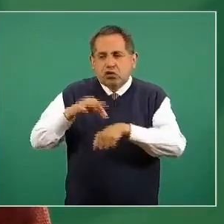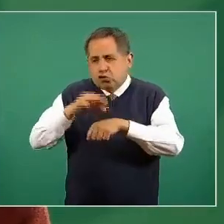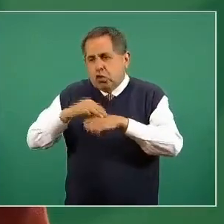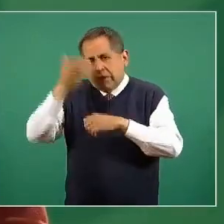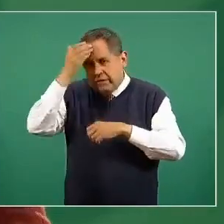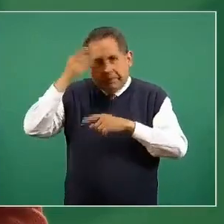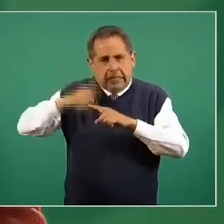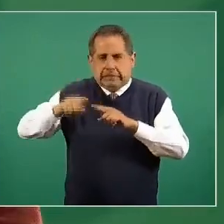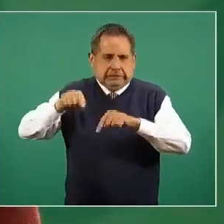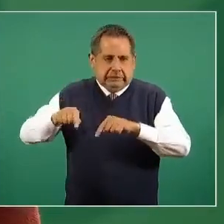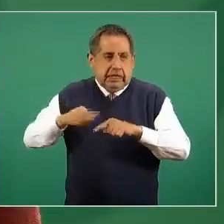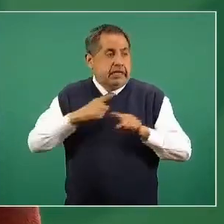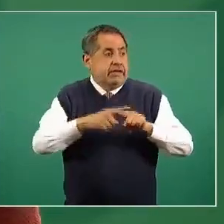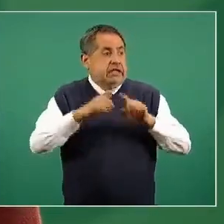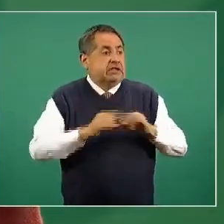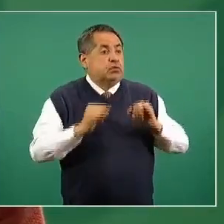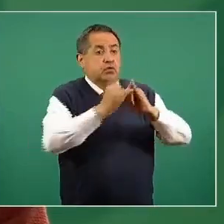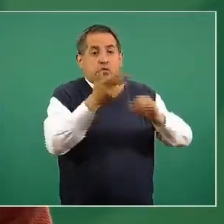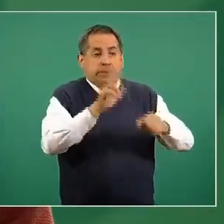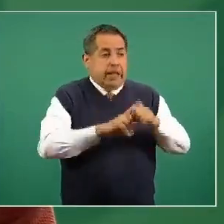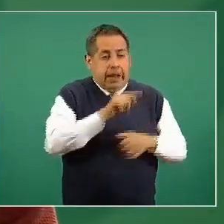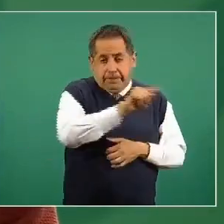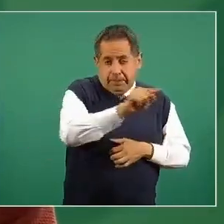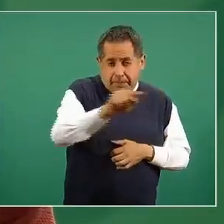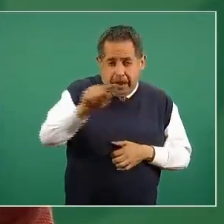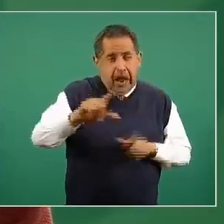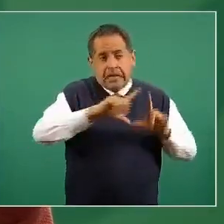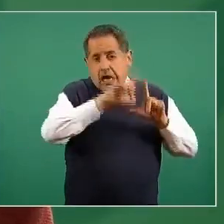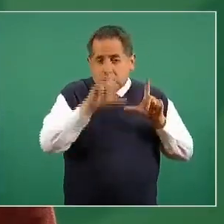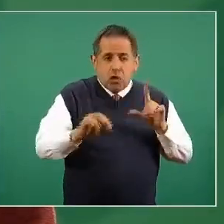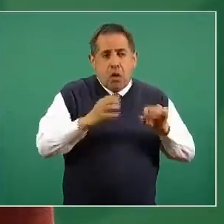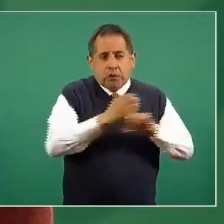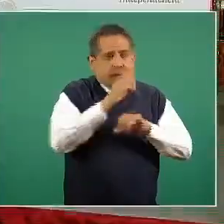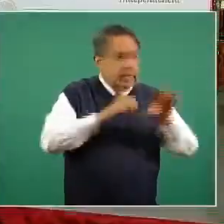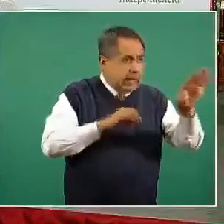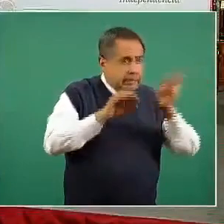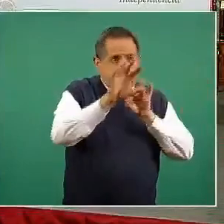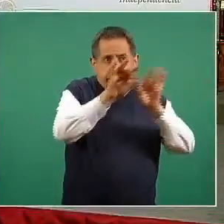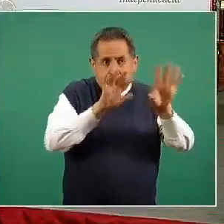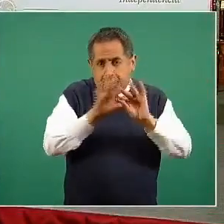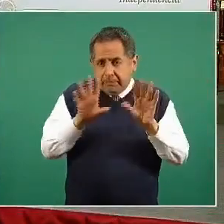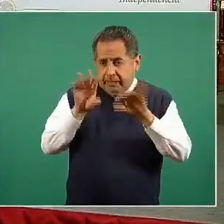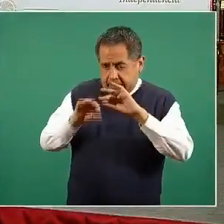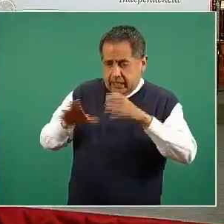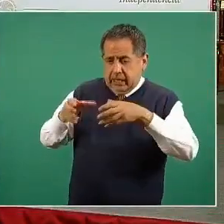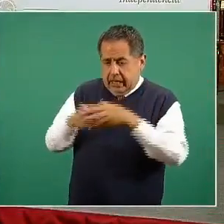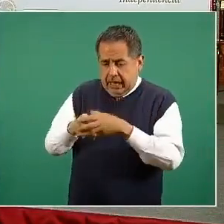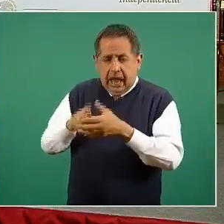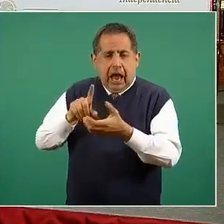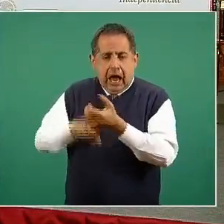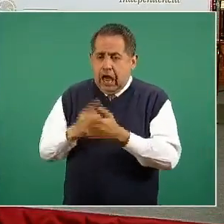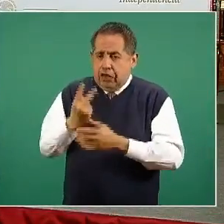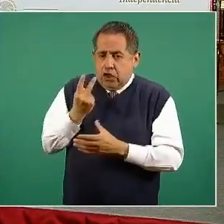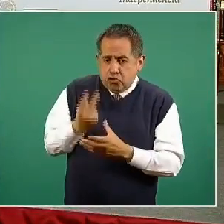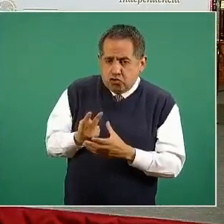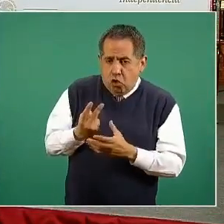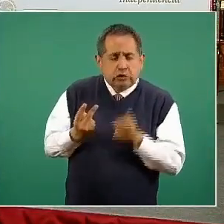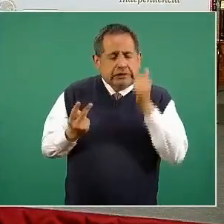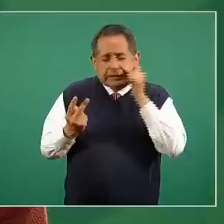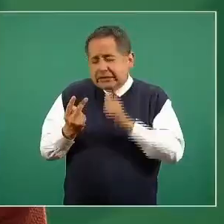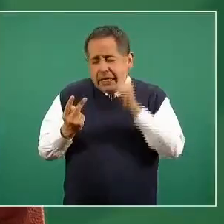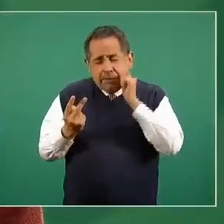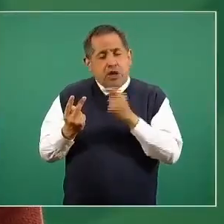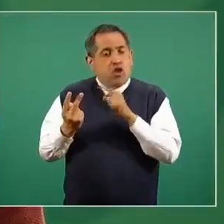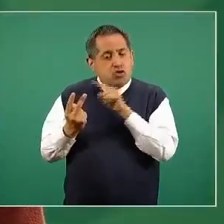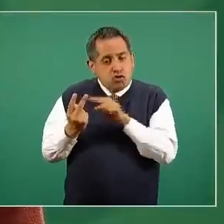instituciones nacionales y también estatales de salud, y en cada brigada estarán siempre 2 personas que